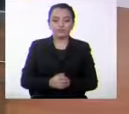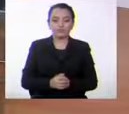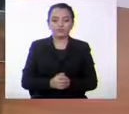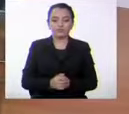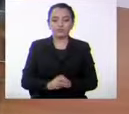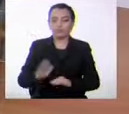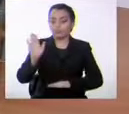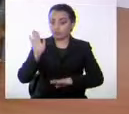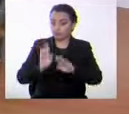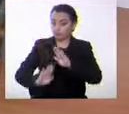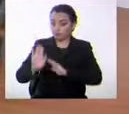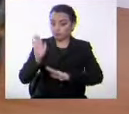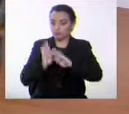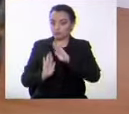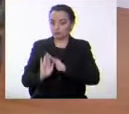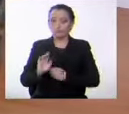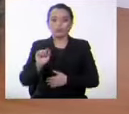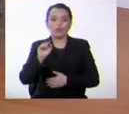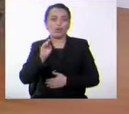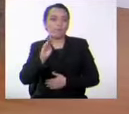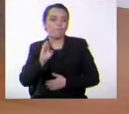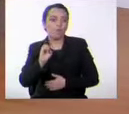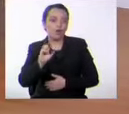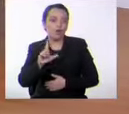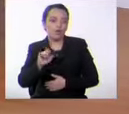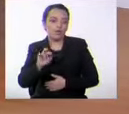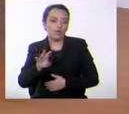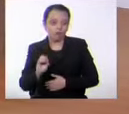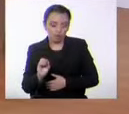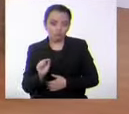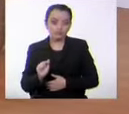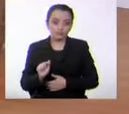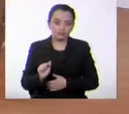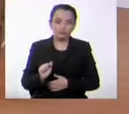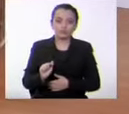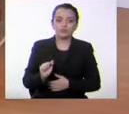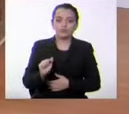Polibio, un historiador, toma este término y lo